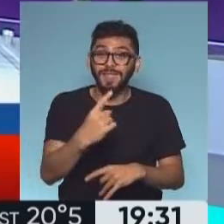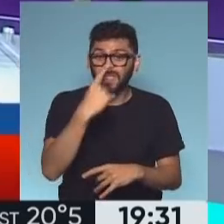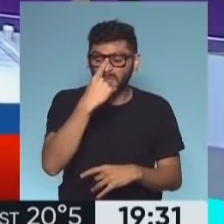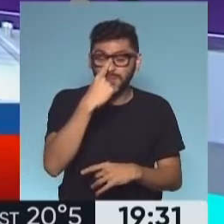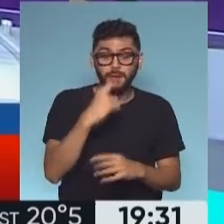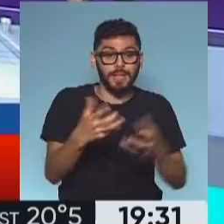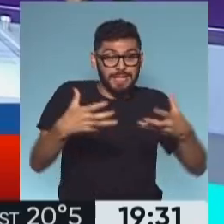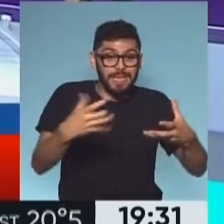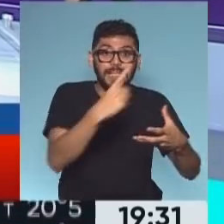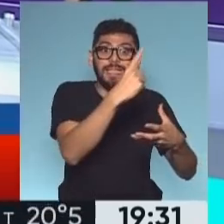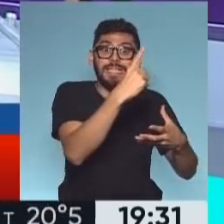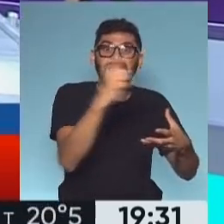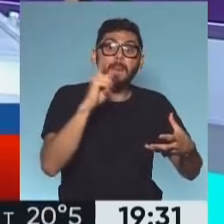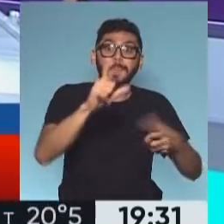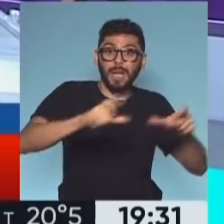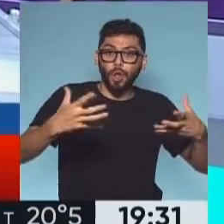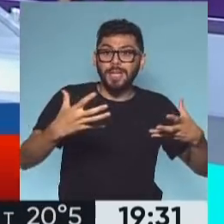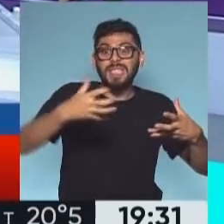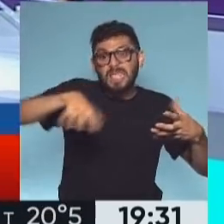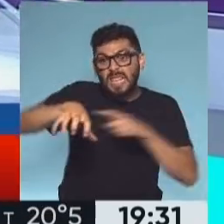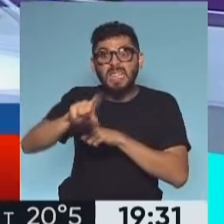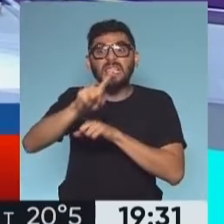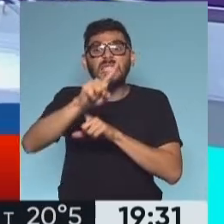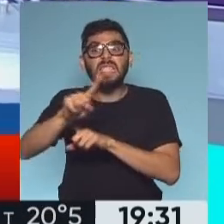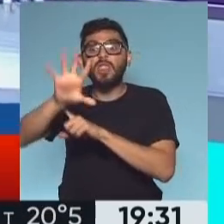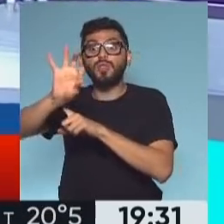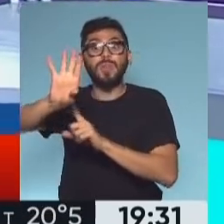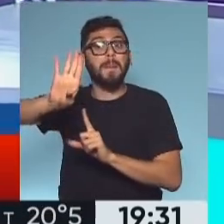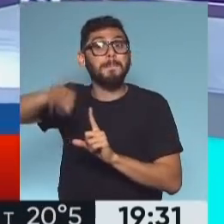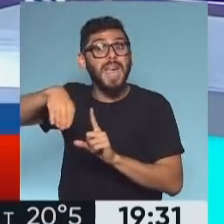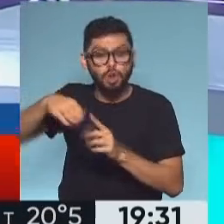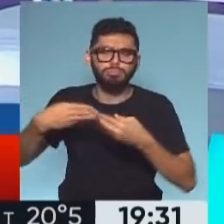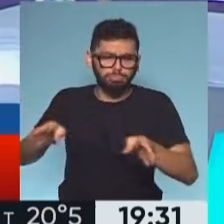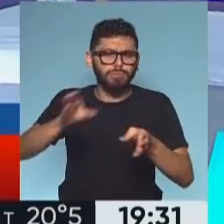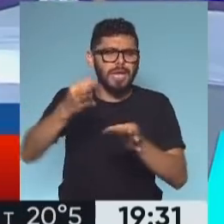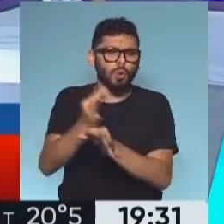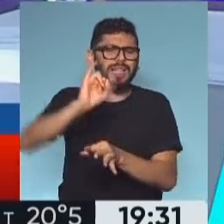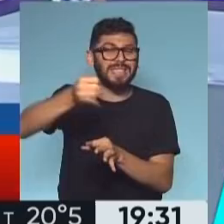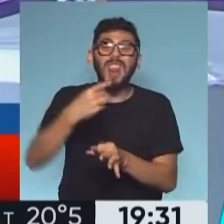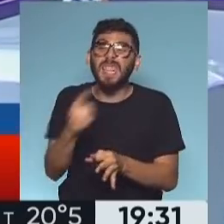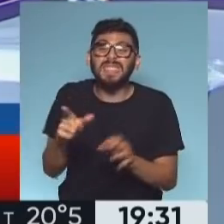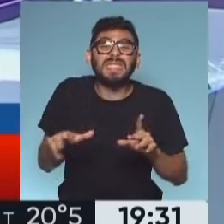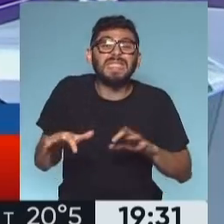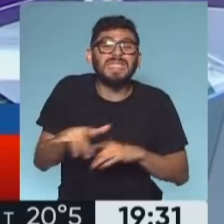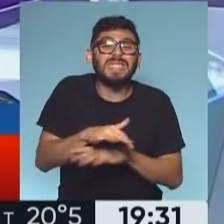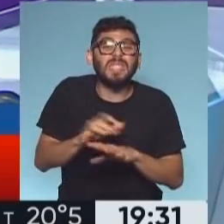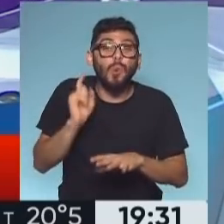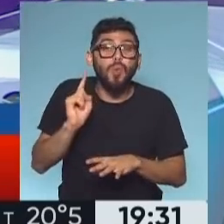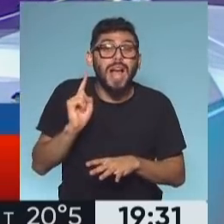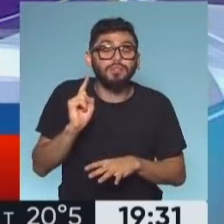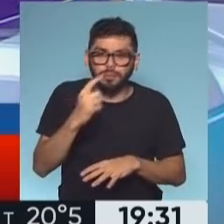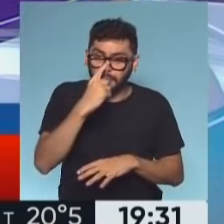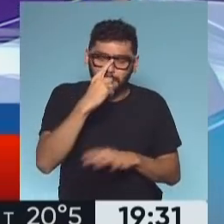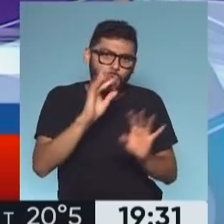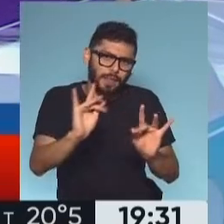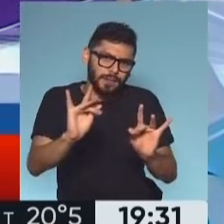de 150... podían tener escolaridad presencial. Decían que podía haber circulación. Esto es difícil porque más